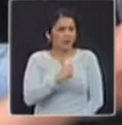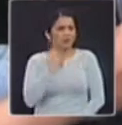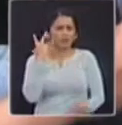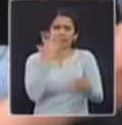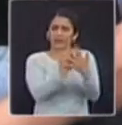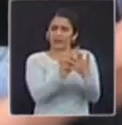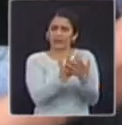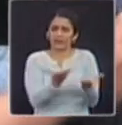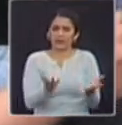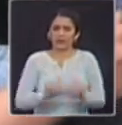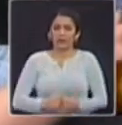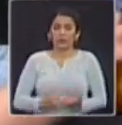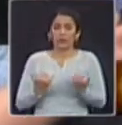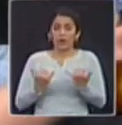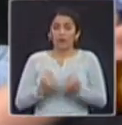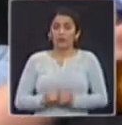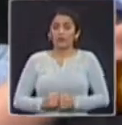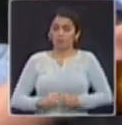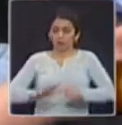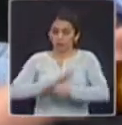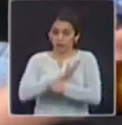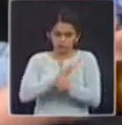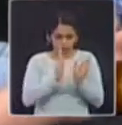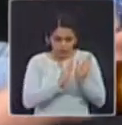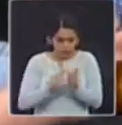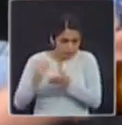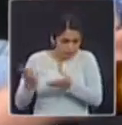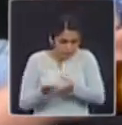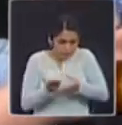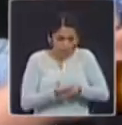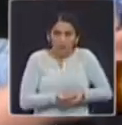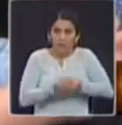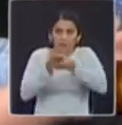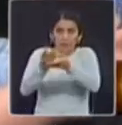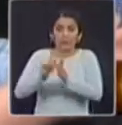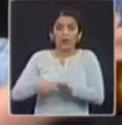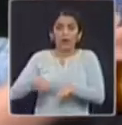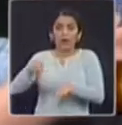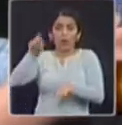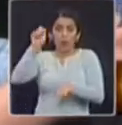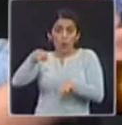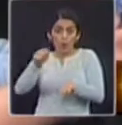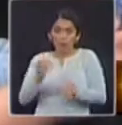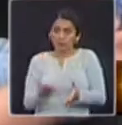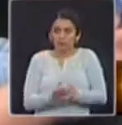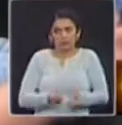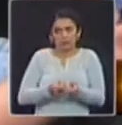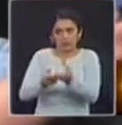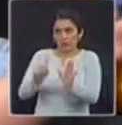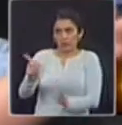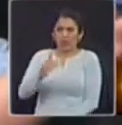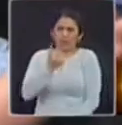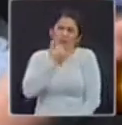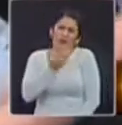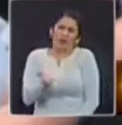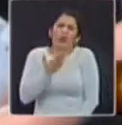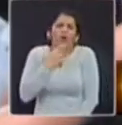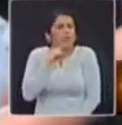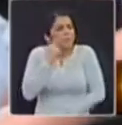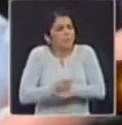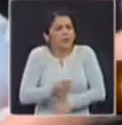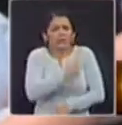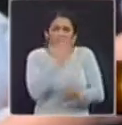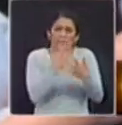Nosotros estamos presentando en las próximas horas el recurso de apelación a esa injusta y arbitraria prisión preventiva.